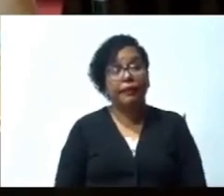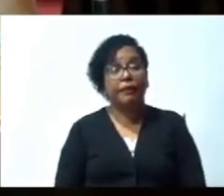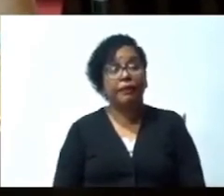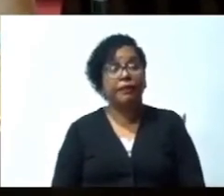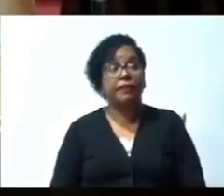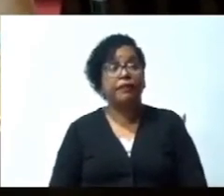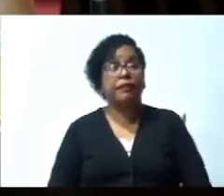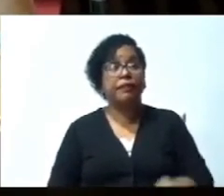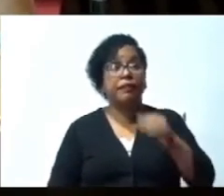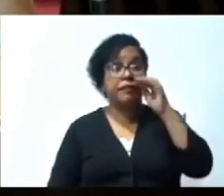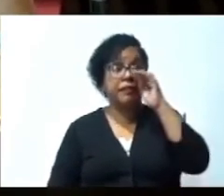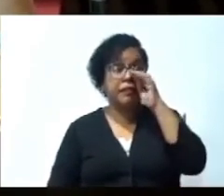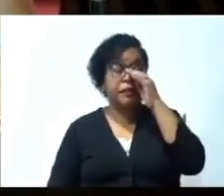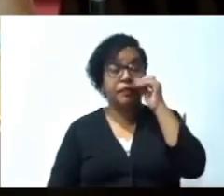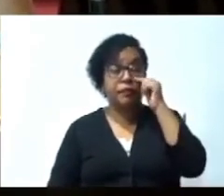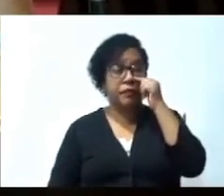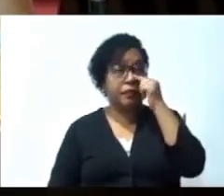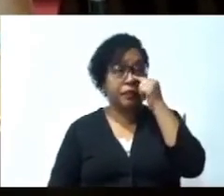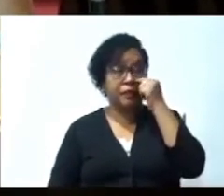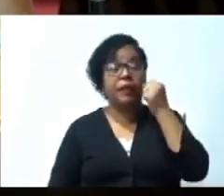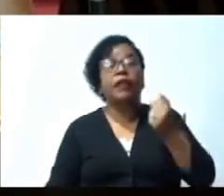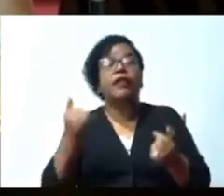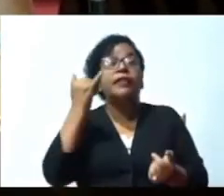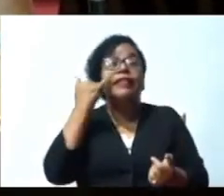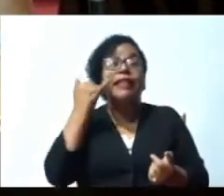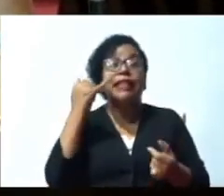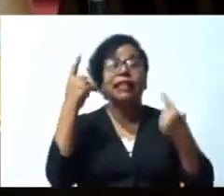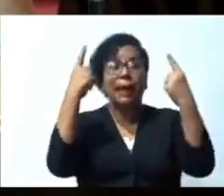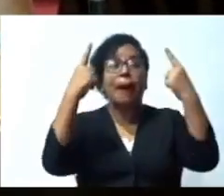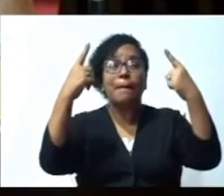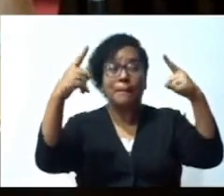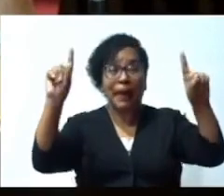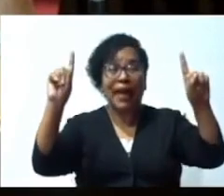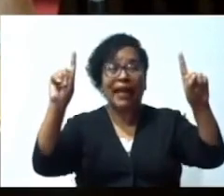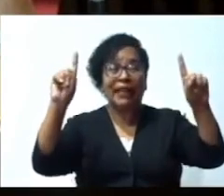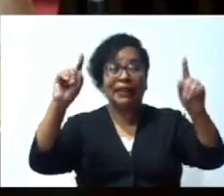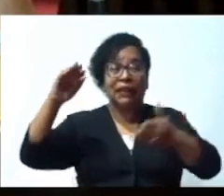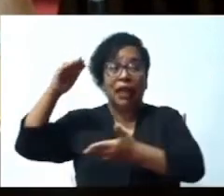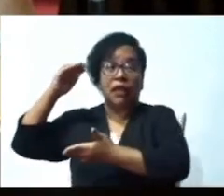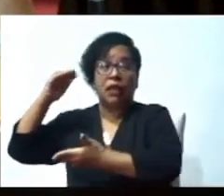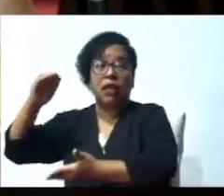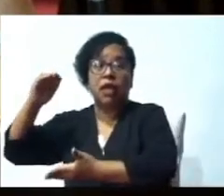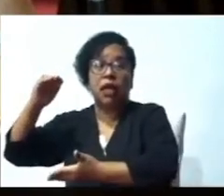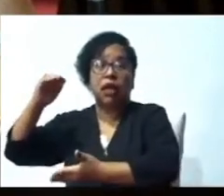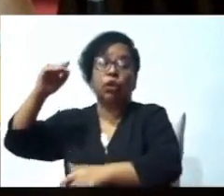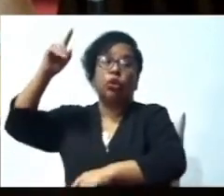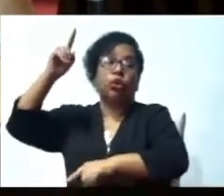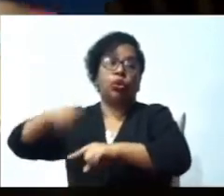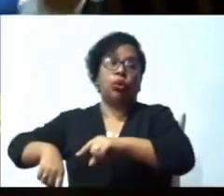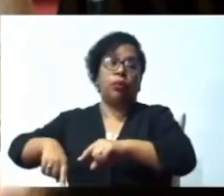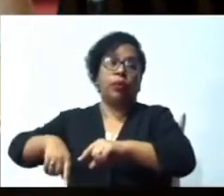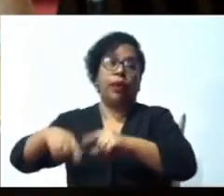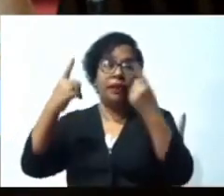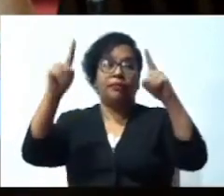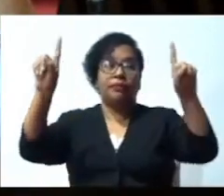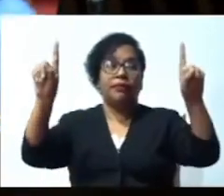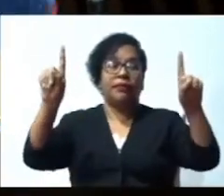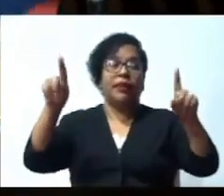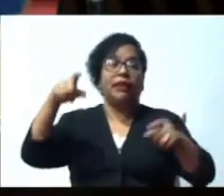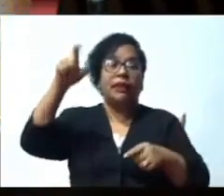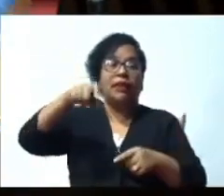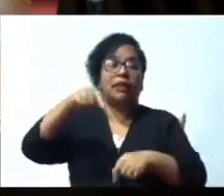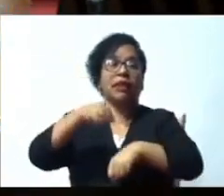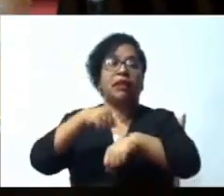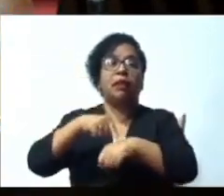que ha tenido ganancia de causa en un tribunal inferior y tiene que ya terminar el proceso a uno que ha hecho un recurso